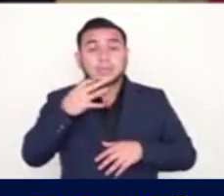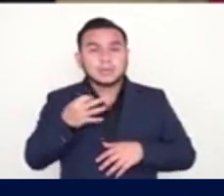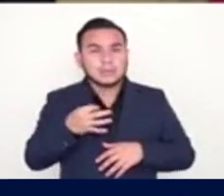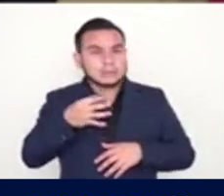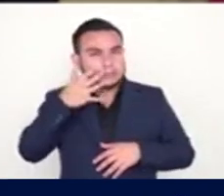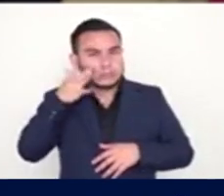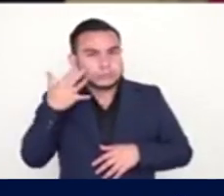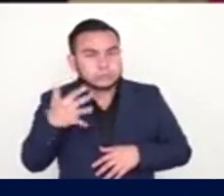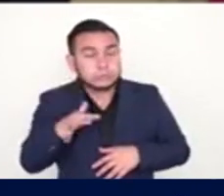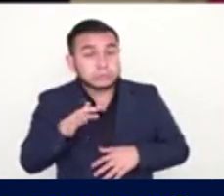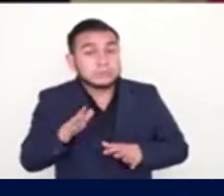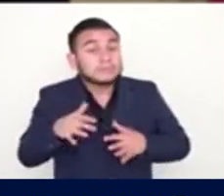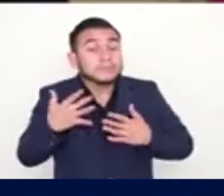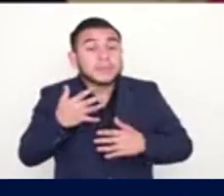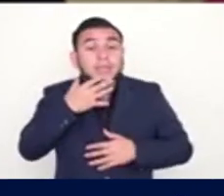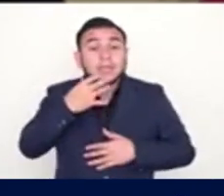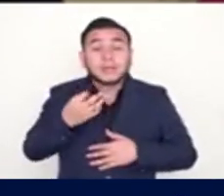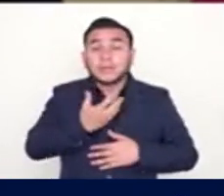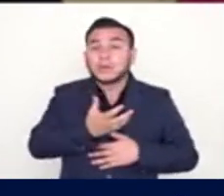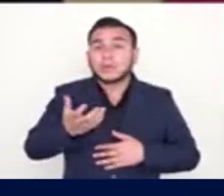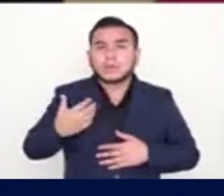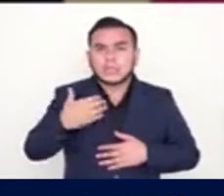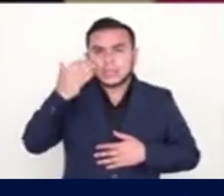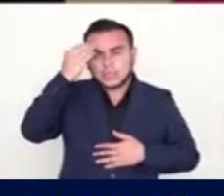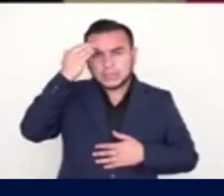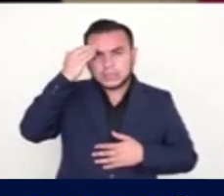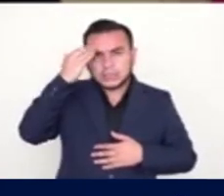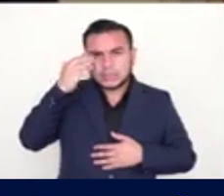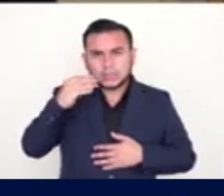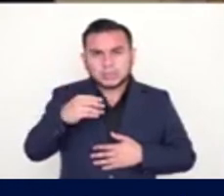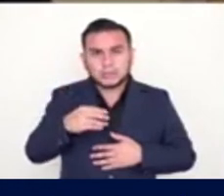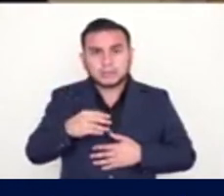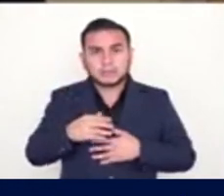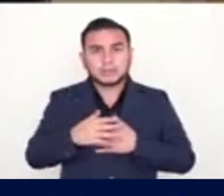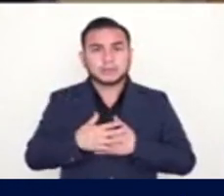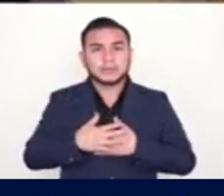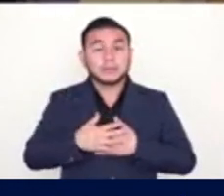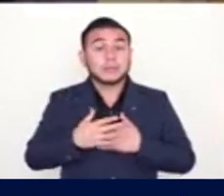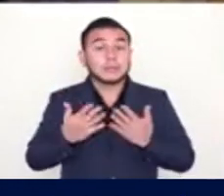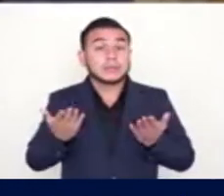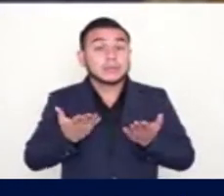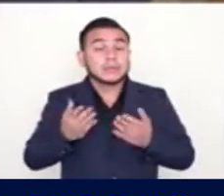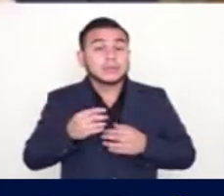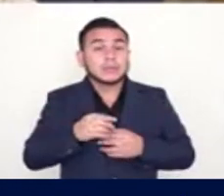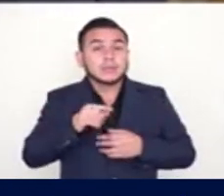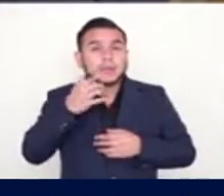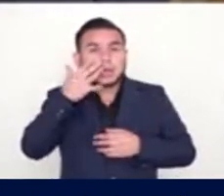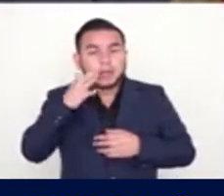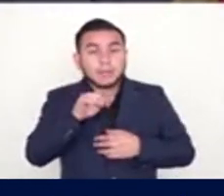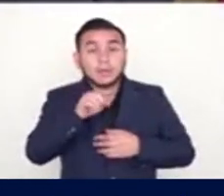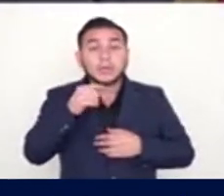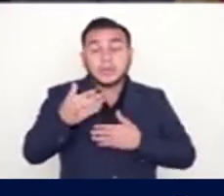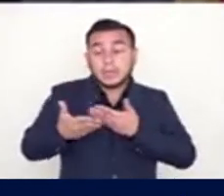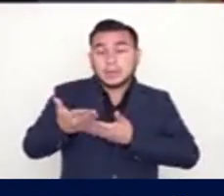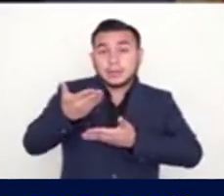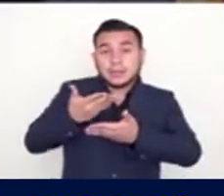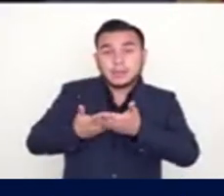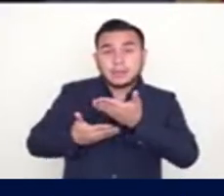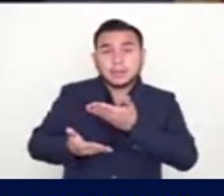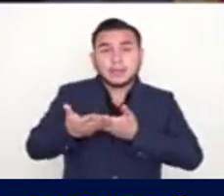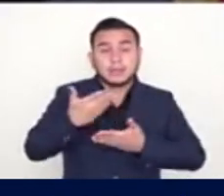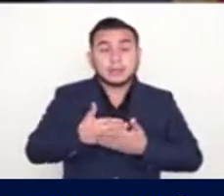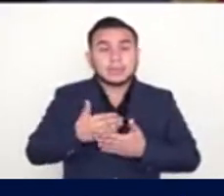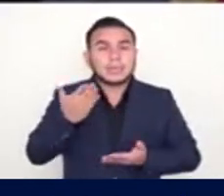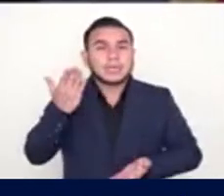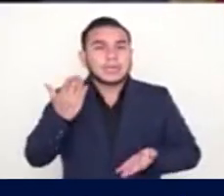y que ellos también la reconocen como una organización criminal. Y que usted es, en esa negociación es